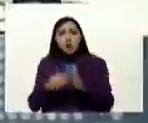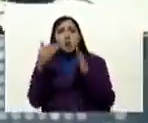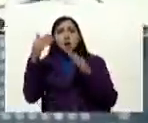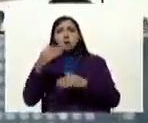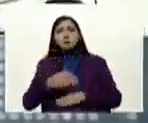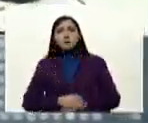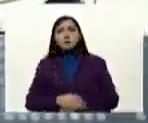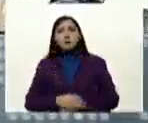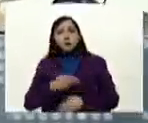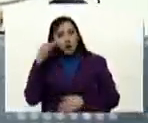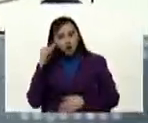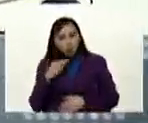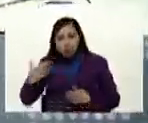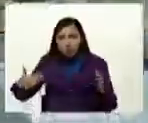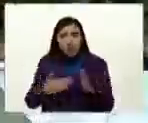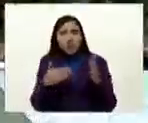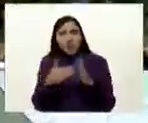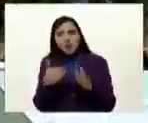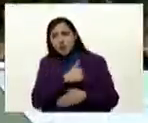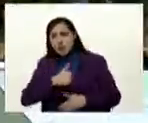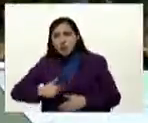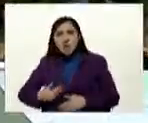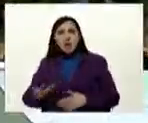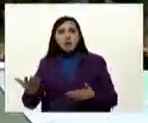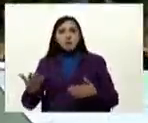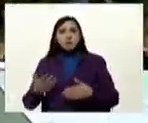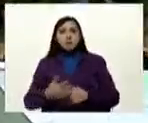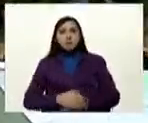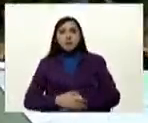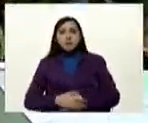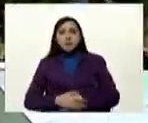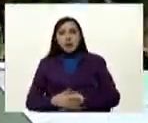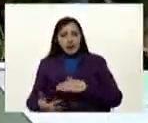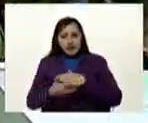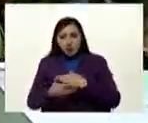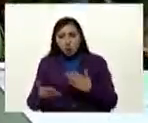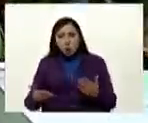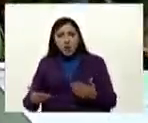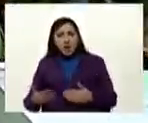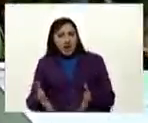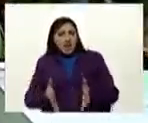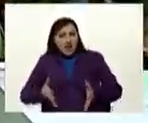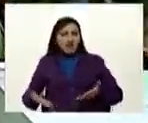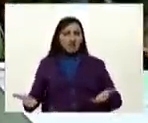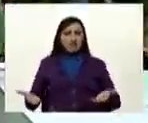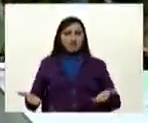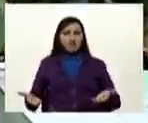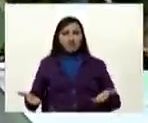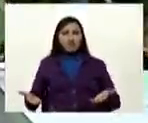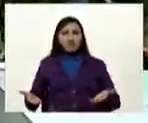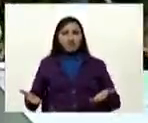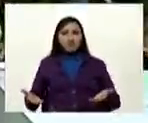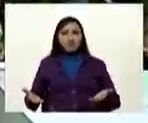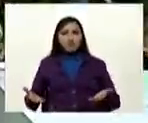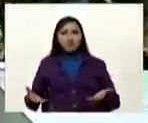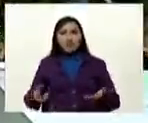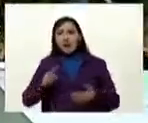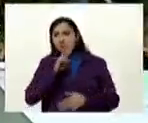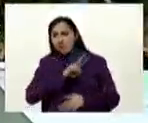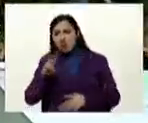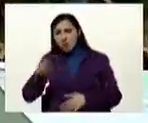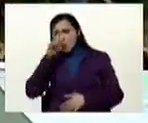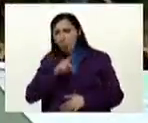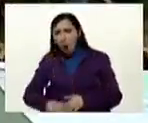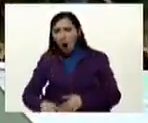dañar el bolívar digital, el comercio tecnológico? ¿Qué ganan? ¿Qué han ganado en 22 años